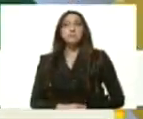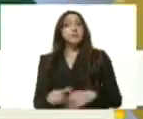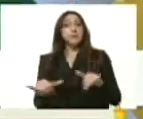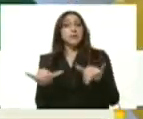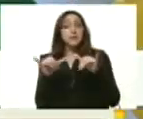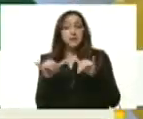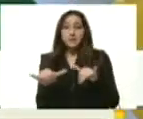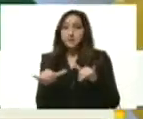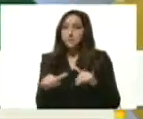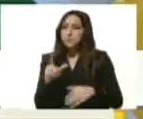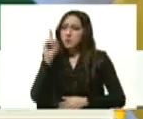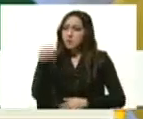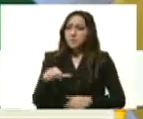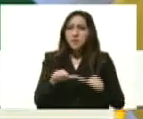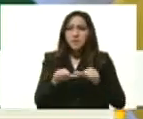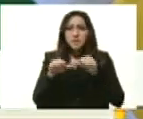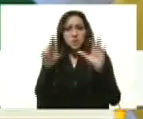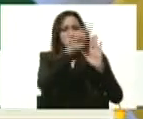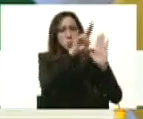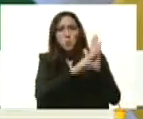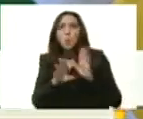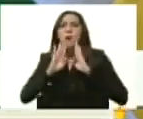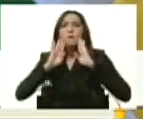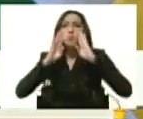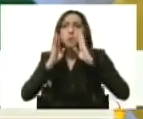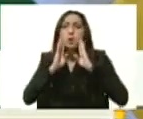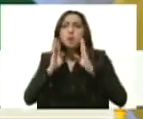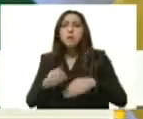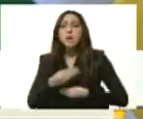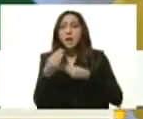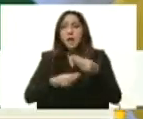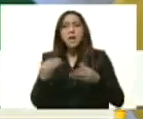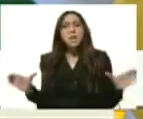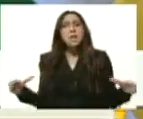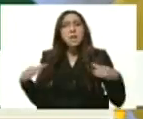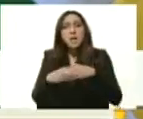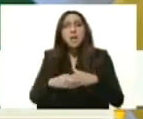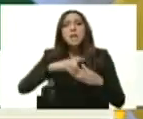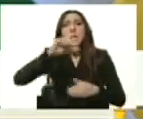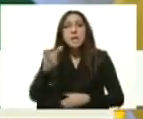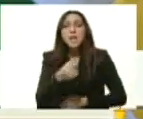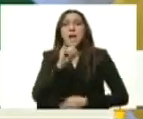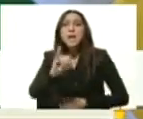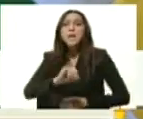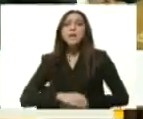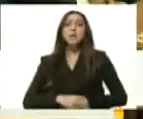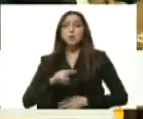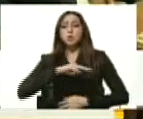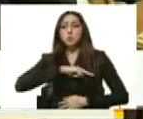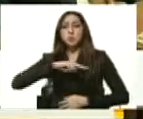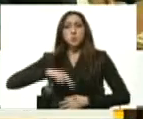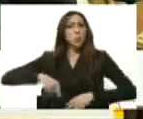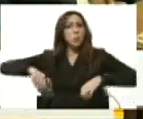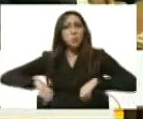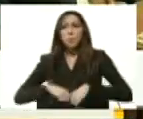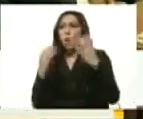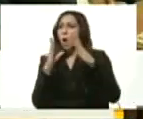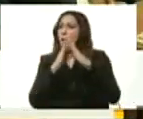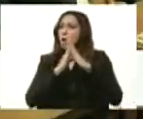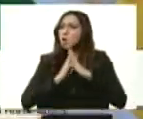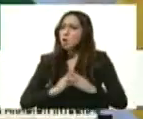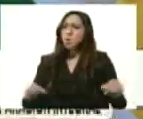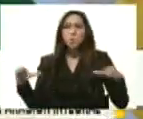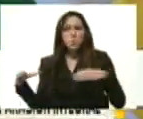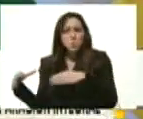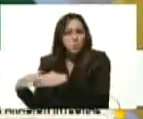Asimismo, siguiendo la sugerencia del GIEI, vamos a desestructurar toda